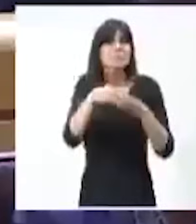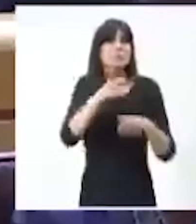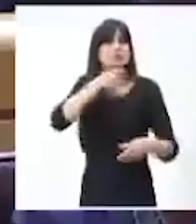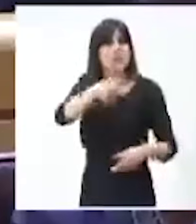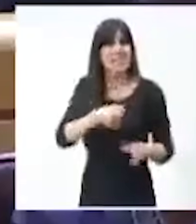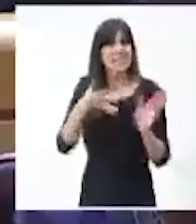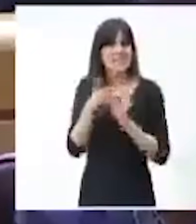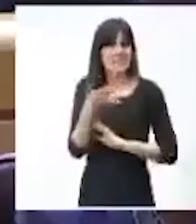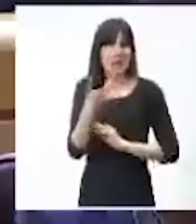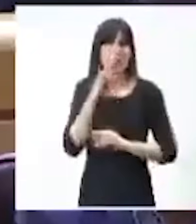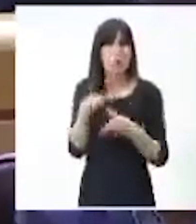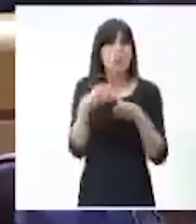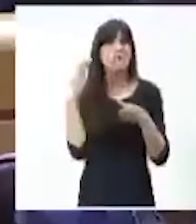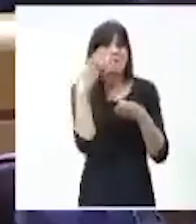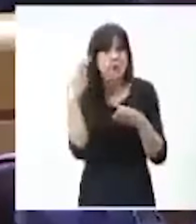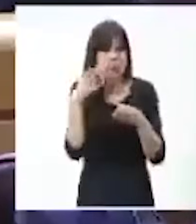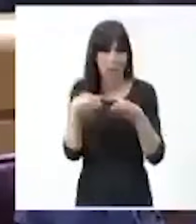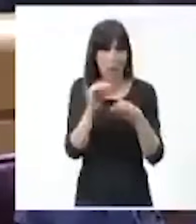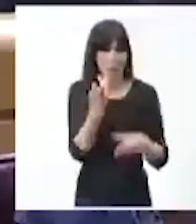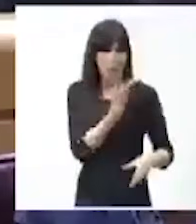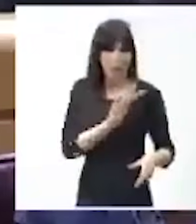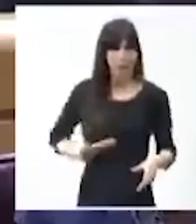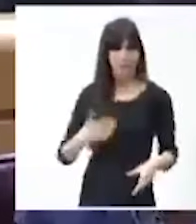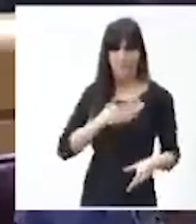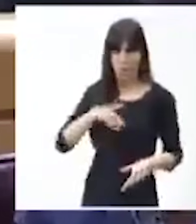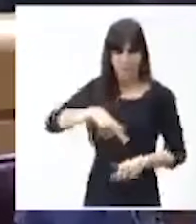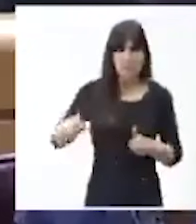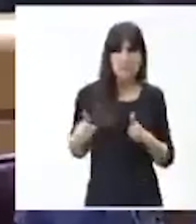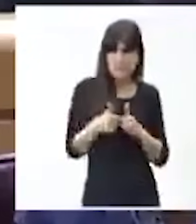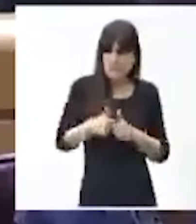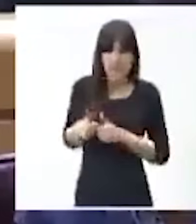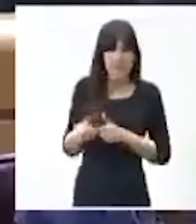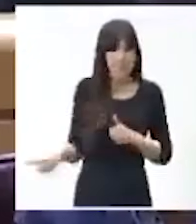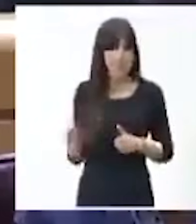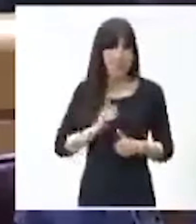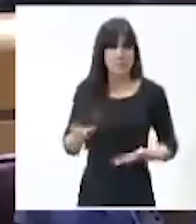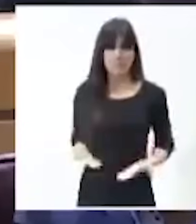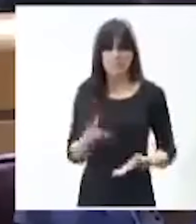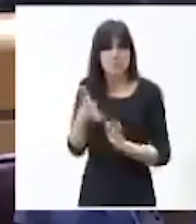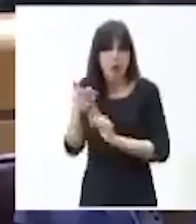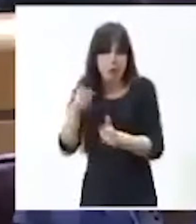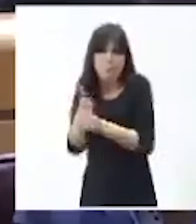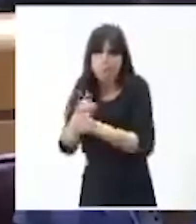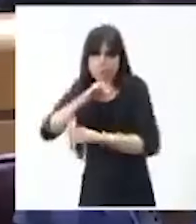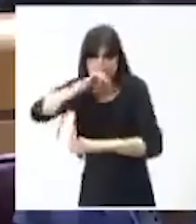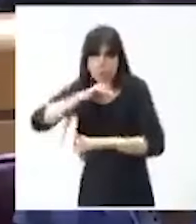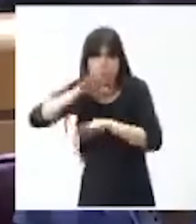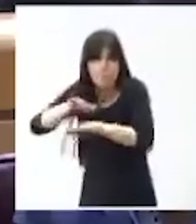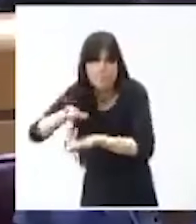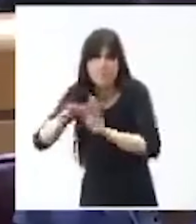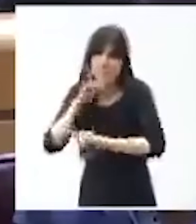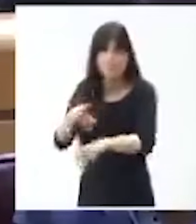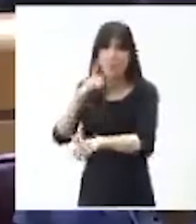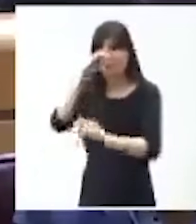el zasca que hasta el propio Óscar Puente no pudo esconder una sonrisa. Además, y como escucharás a continuación, el dirigente